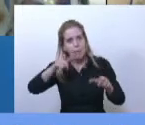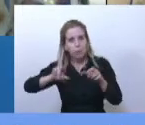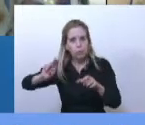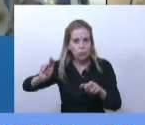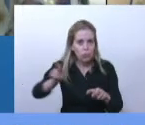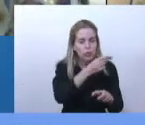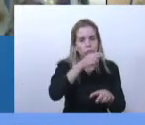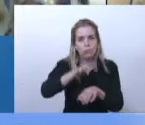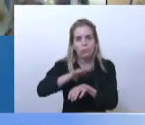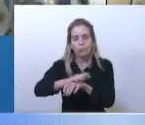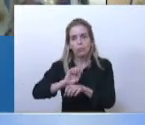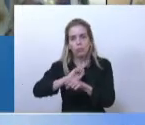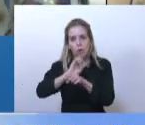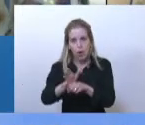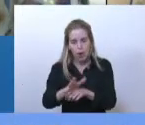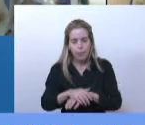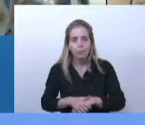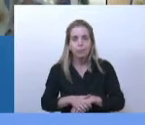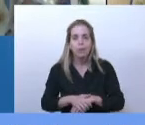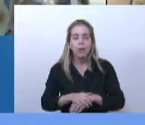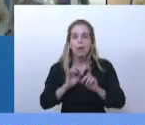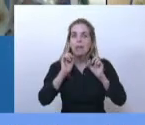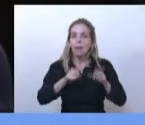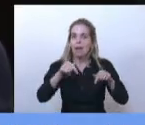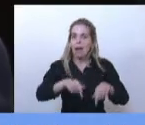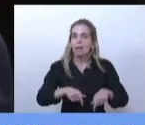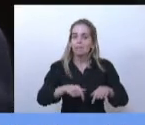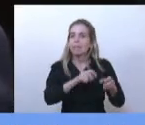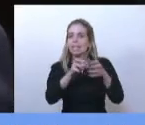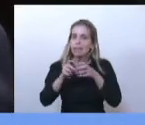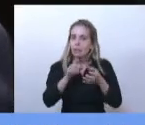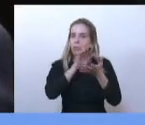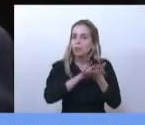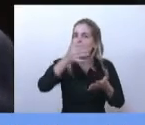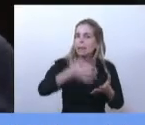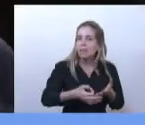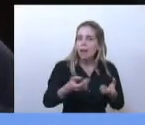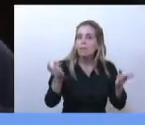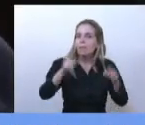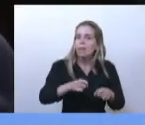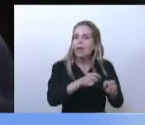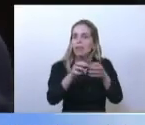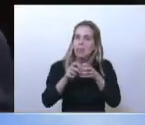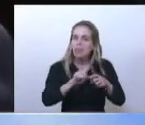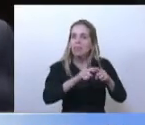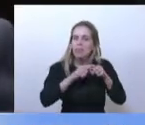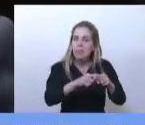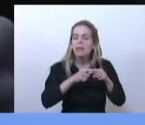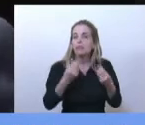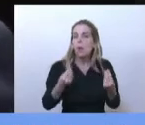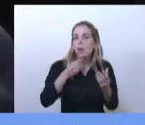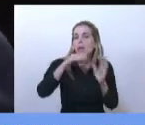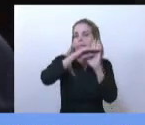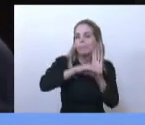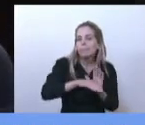esta nueva sesión donde volvemos a tratar y analizar y discutir medidas para prevenir y para